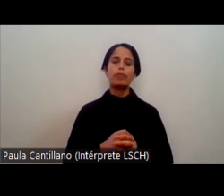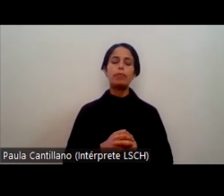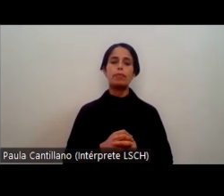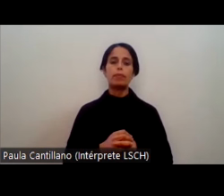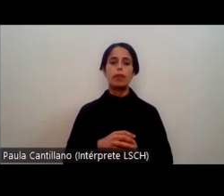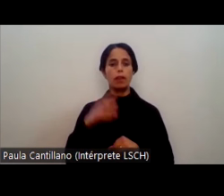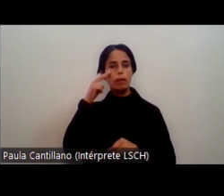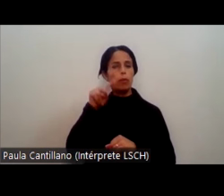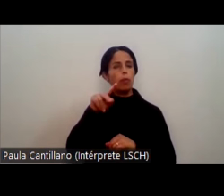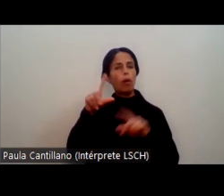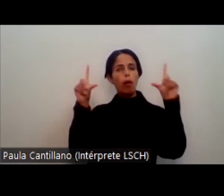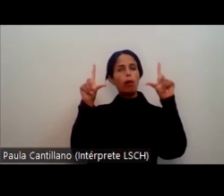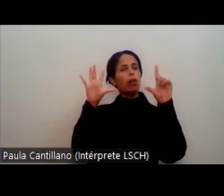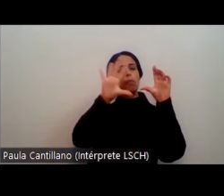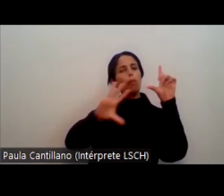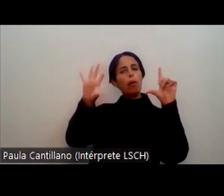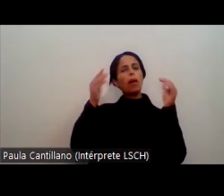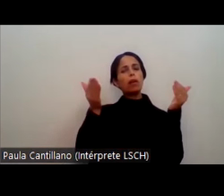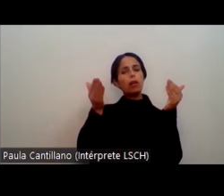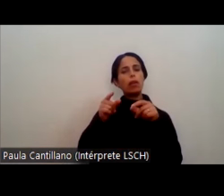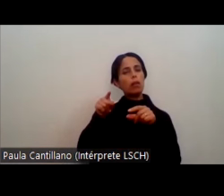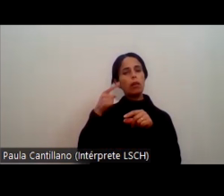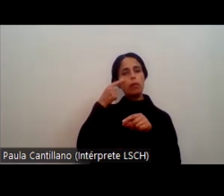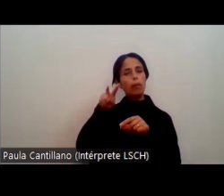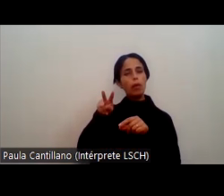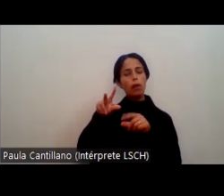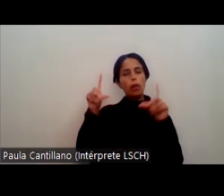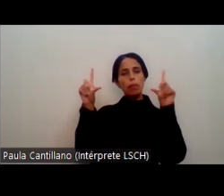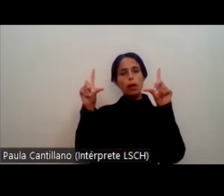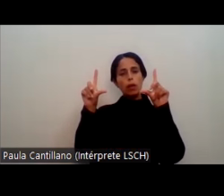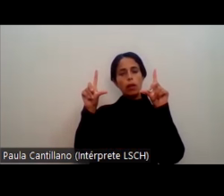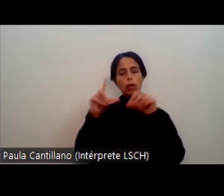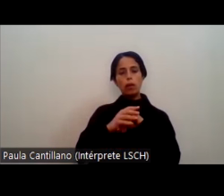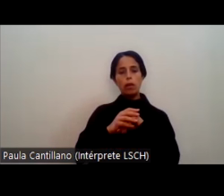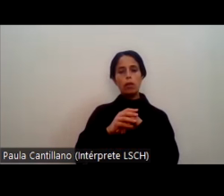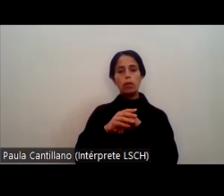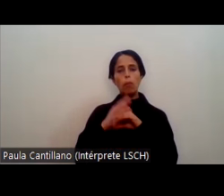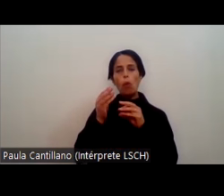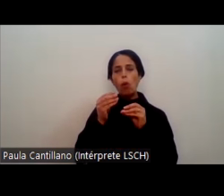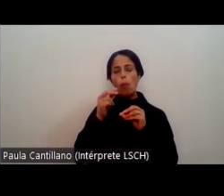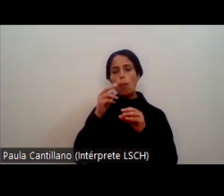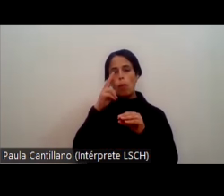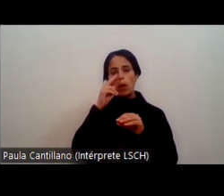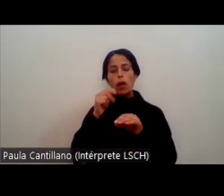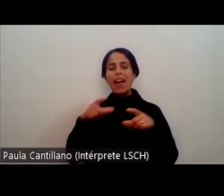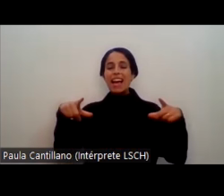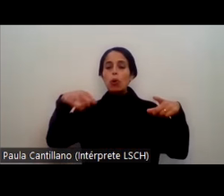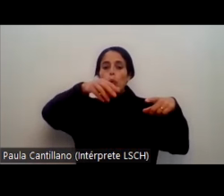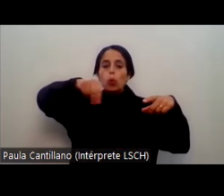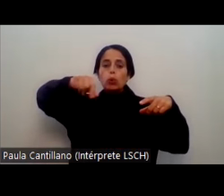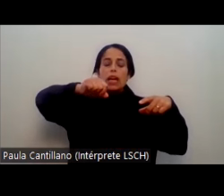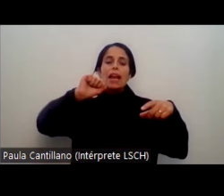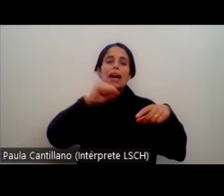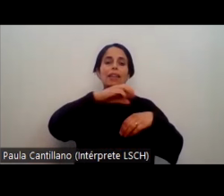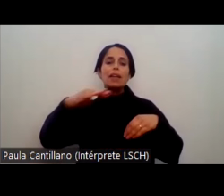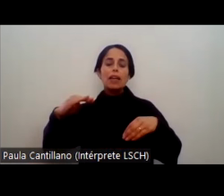Aquí vemos en el mapa entonces este óvalo violeta, que es básicamente el Salar de Atacama, el punto norte